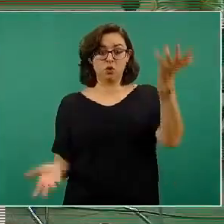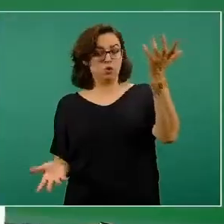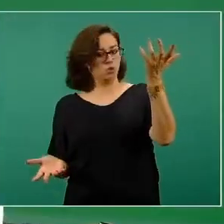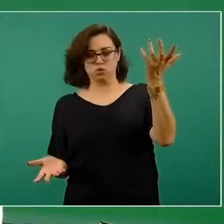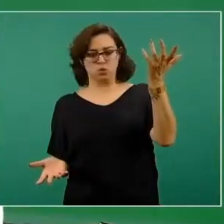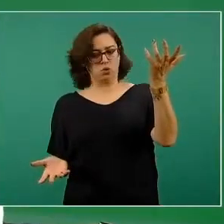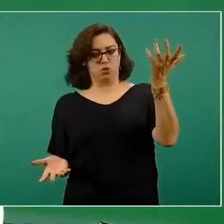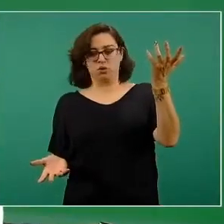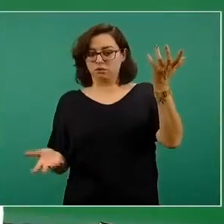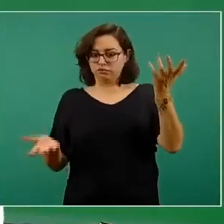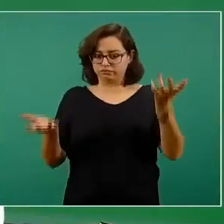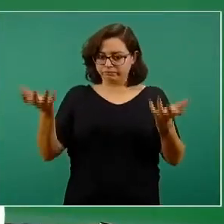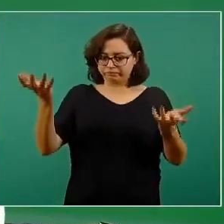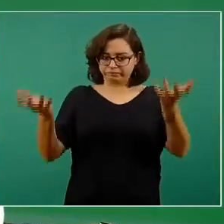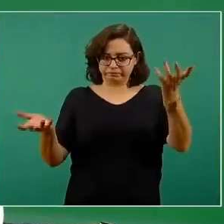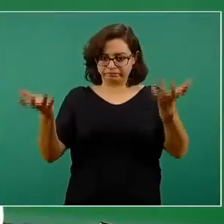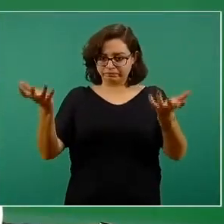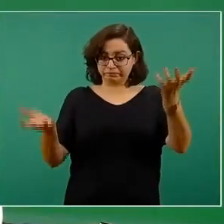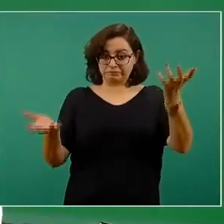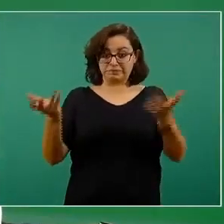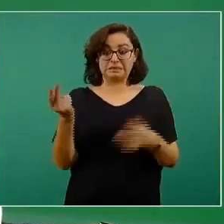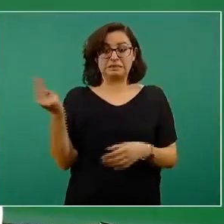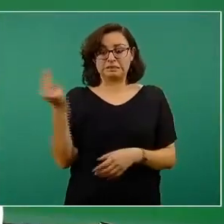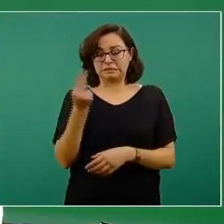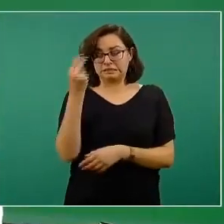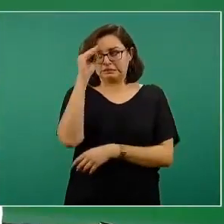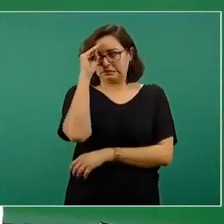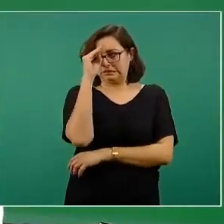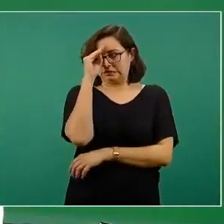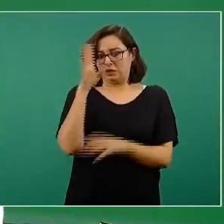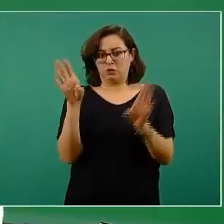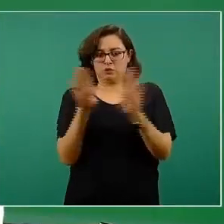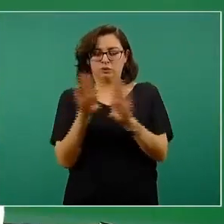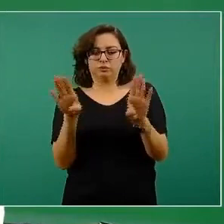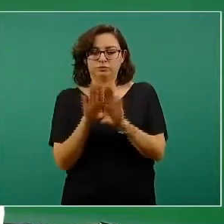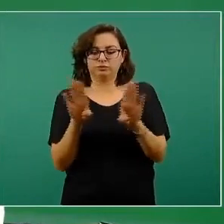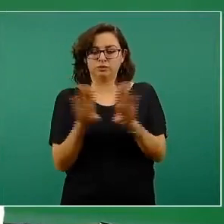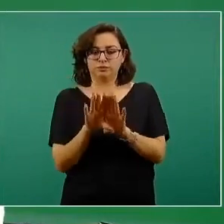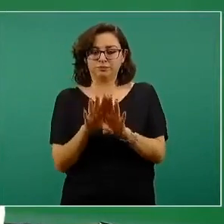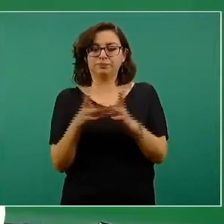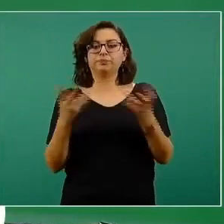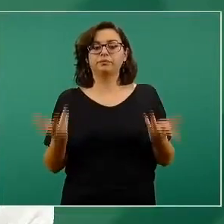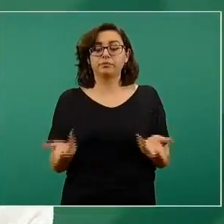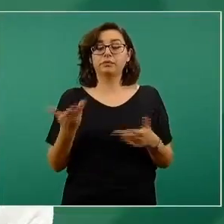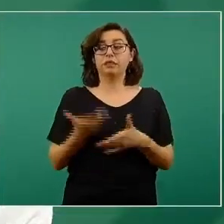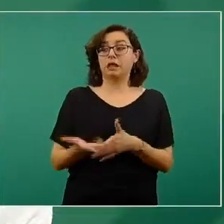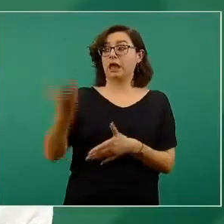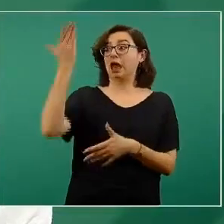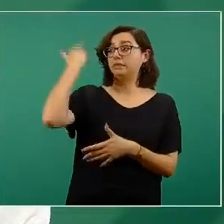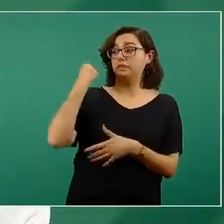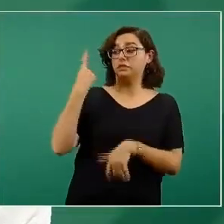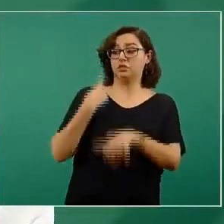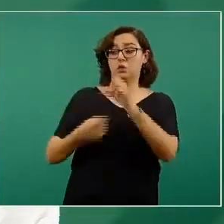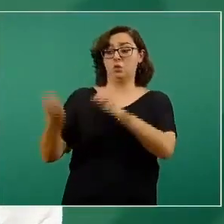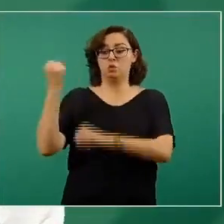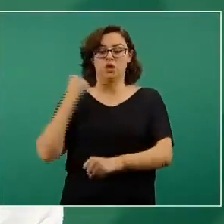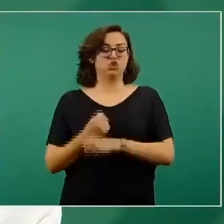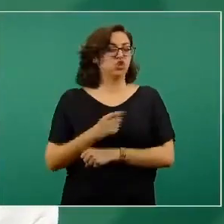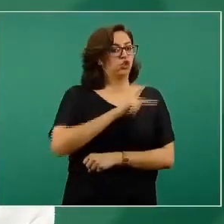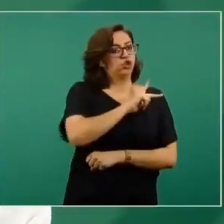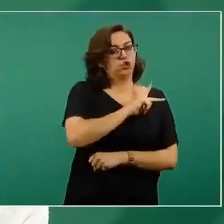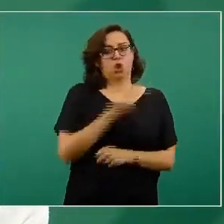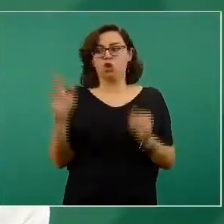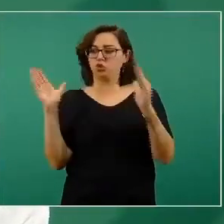allá del aspecto directo de salud. Por eso, cuando transitamos de la Jornada Nacional de Sana Distancia hacia